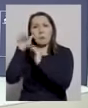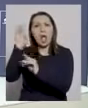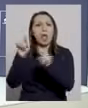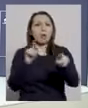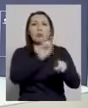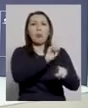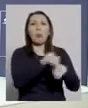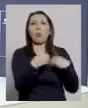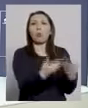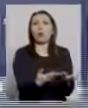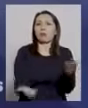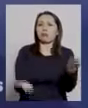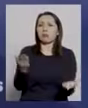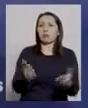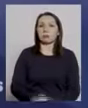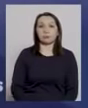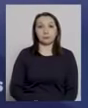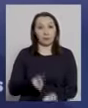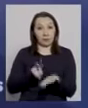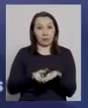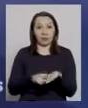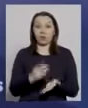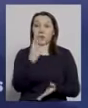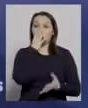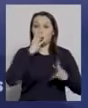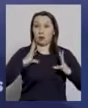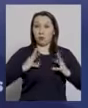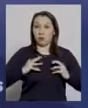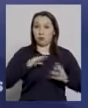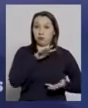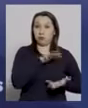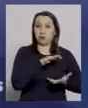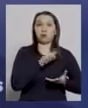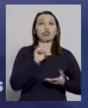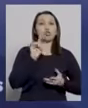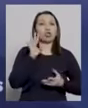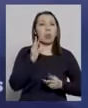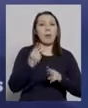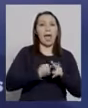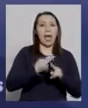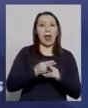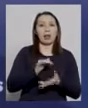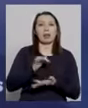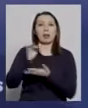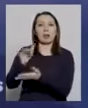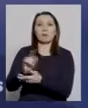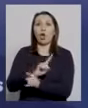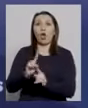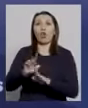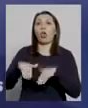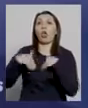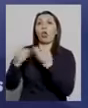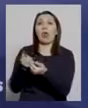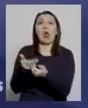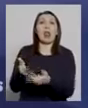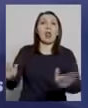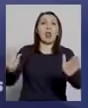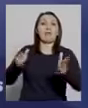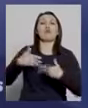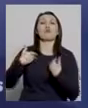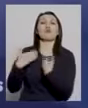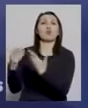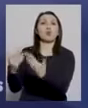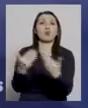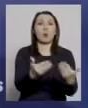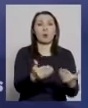otras también? La verdad es que los ventiladores son arrendados, no son entregados en forma libre